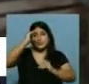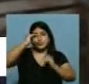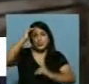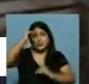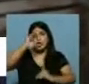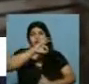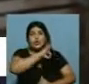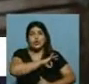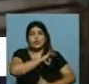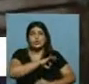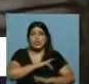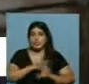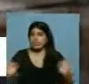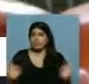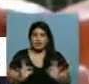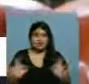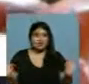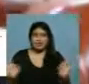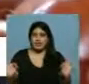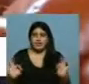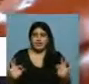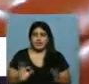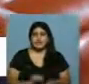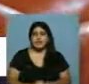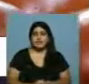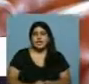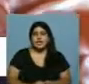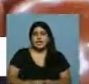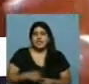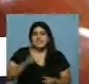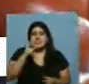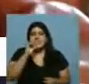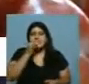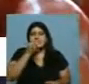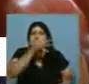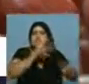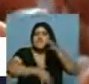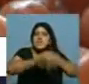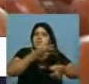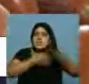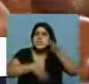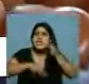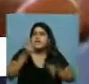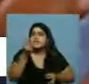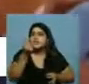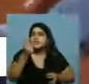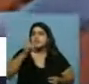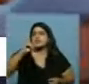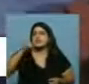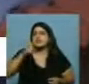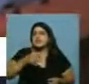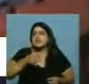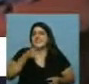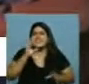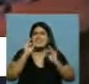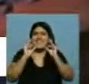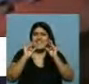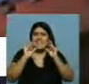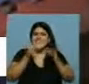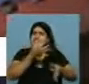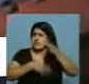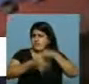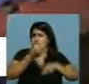suben. ¿Y cuesta vender a ese precio? Bueno, sí, cada vez es más difícil. Pero